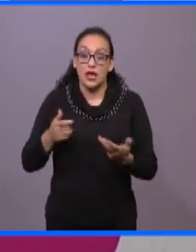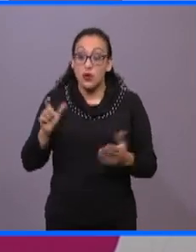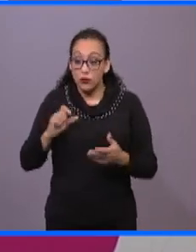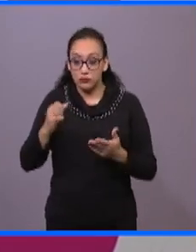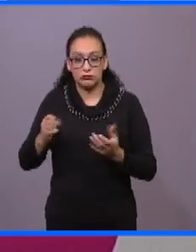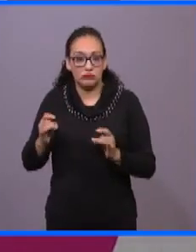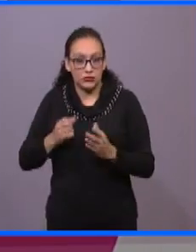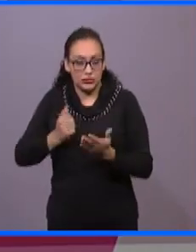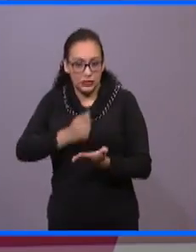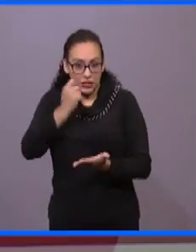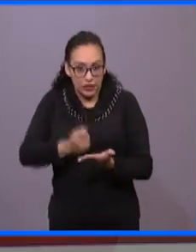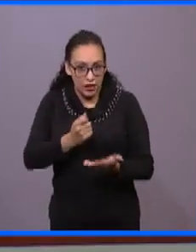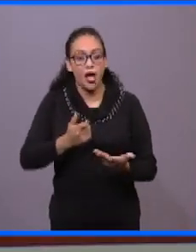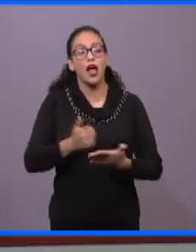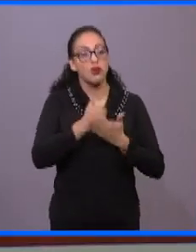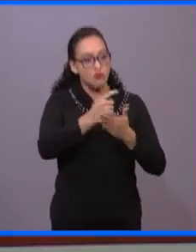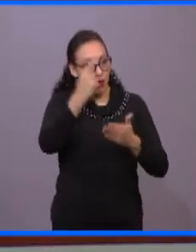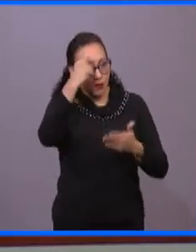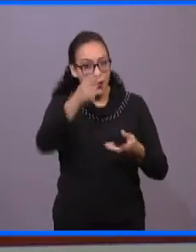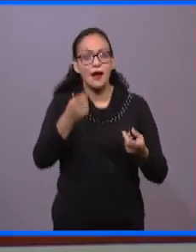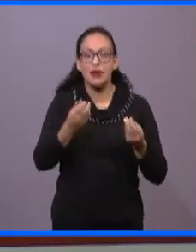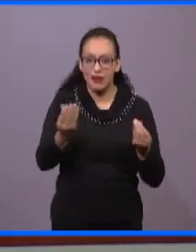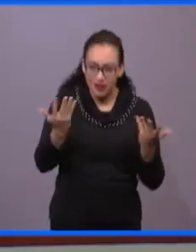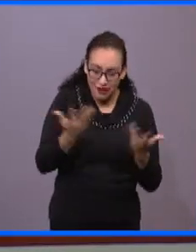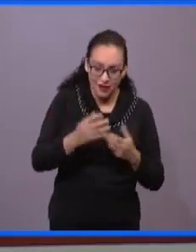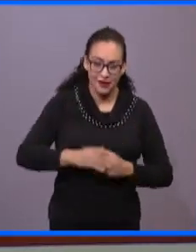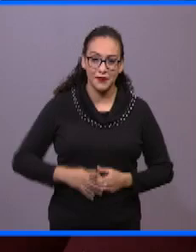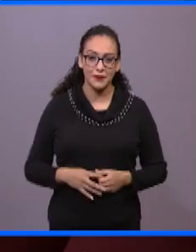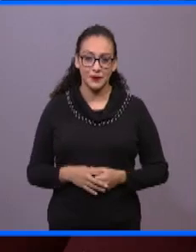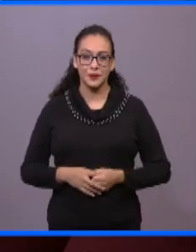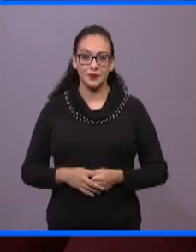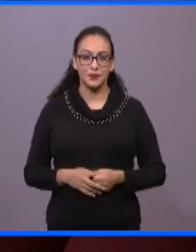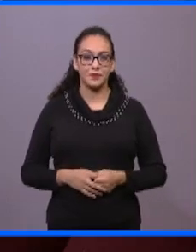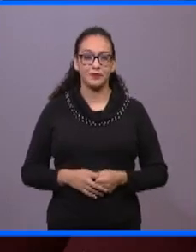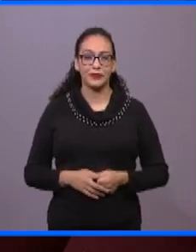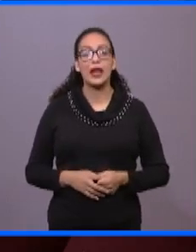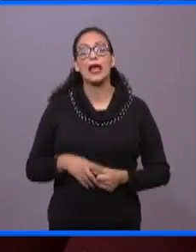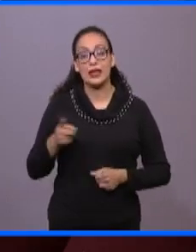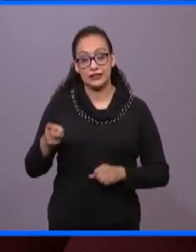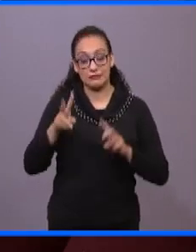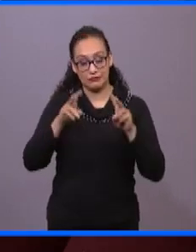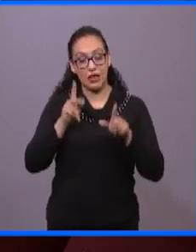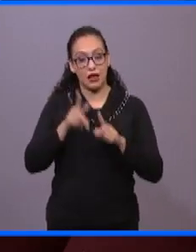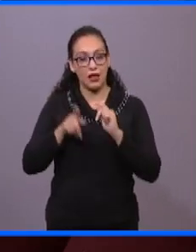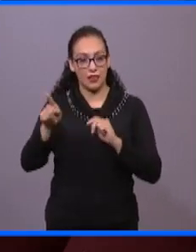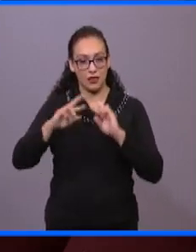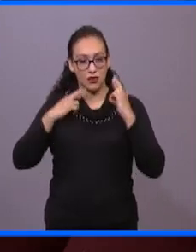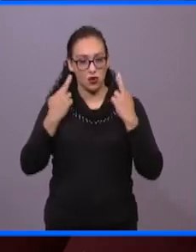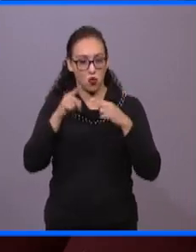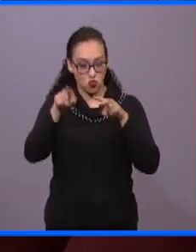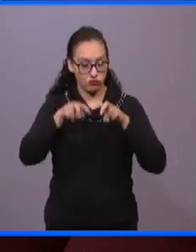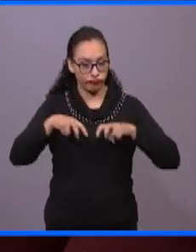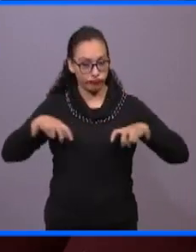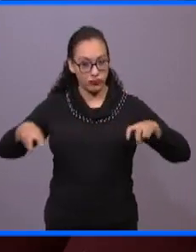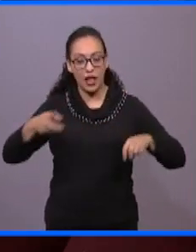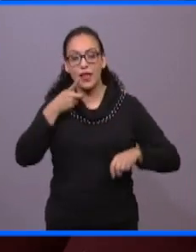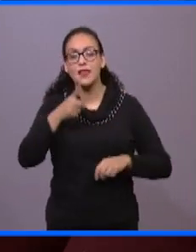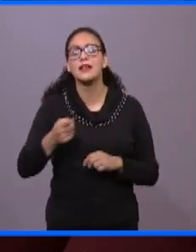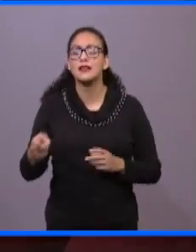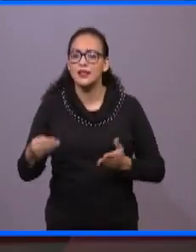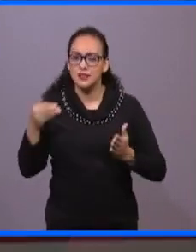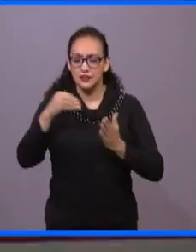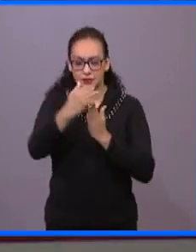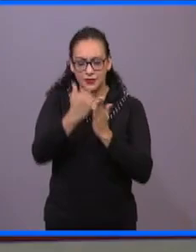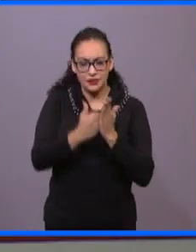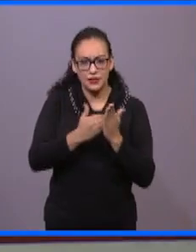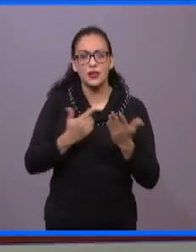de trabajo del evento Abriendo los Caminos para la Justicia. Estas políticas de Estado lo que están generando